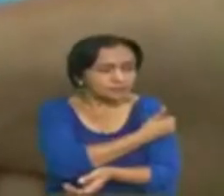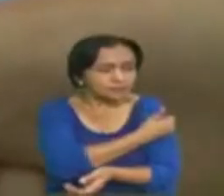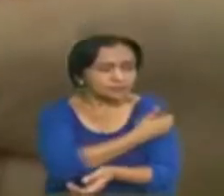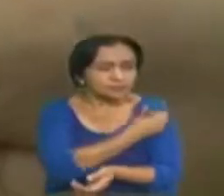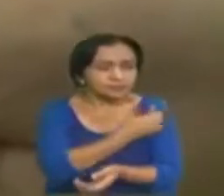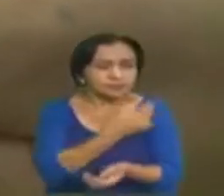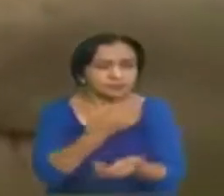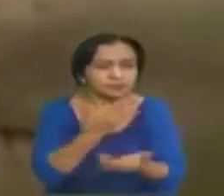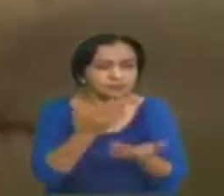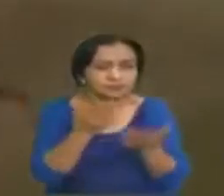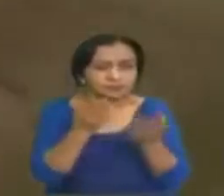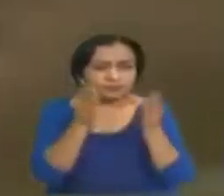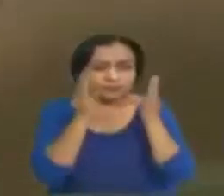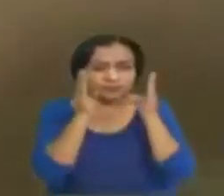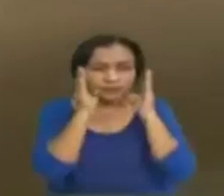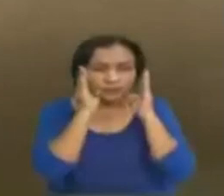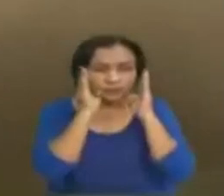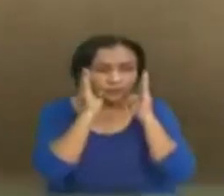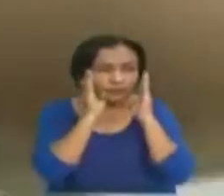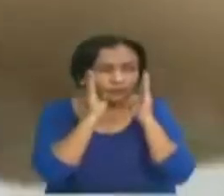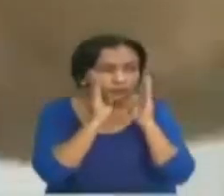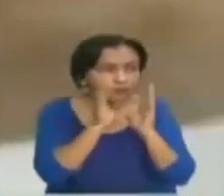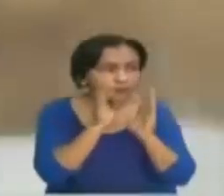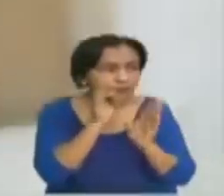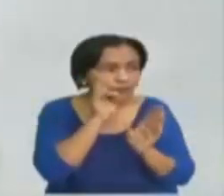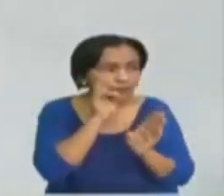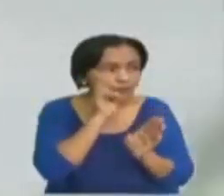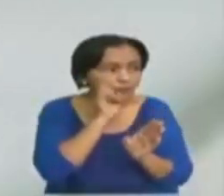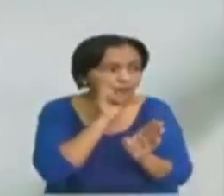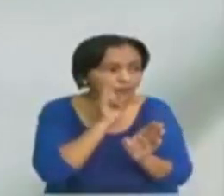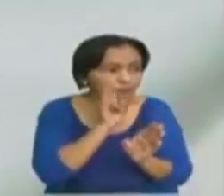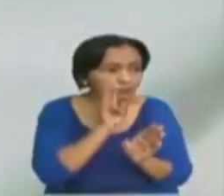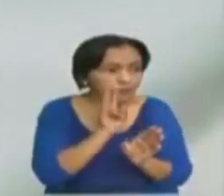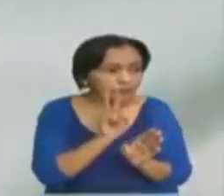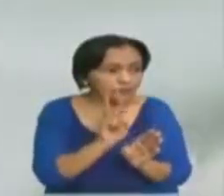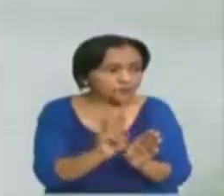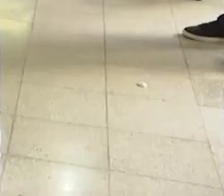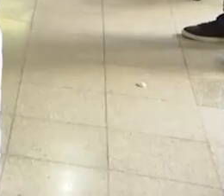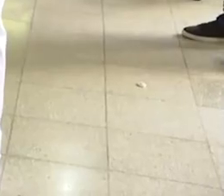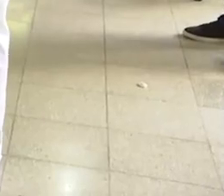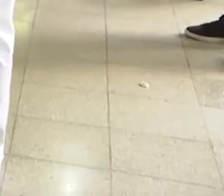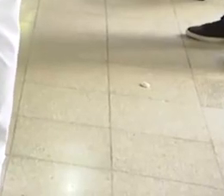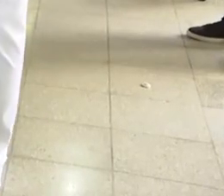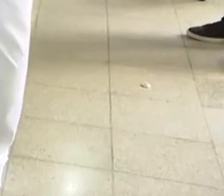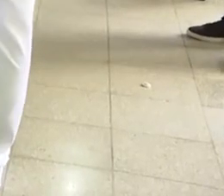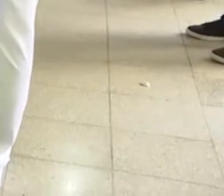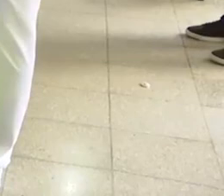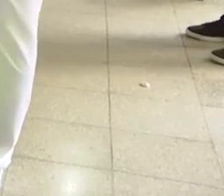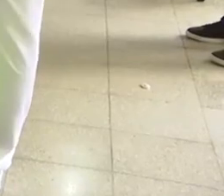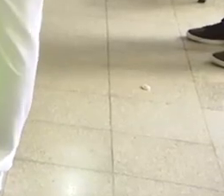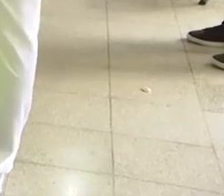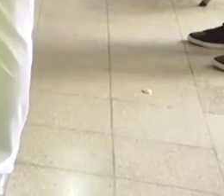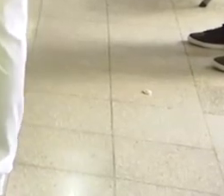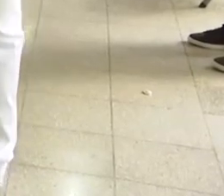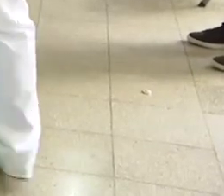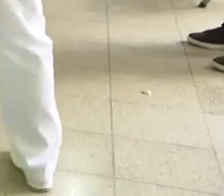vectorial para las primeras dosis. En Matiare también, Centro de Salud y San Lorenzo Huaco, Hospital